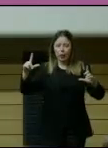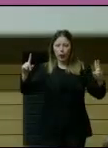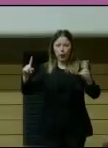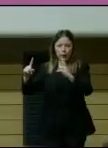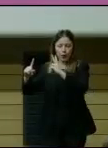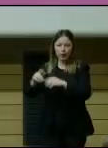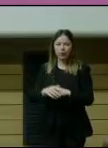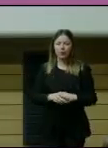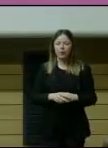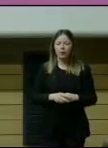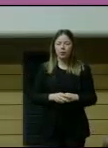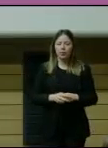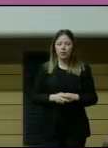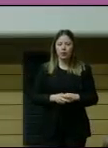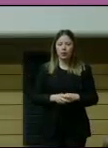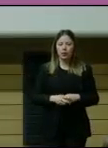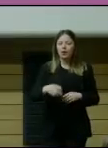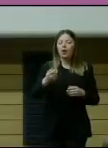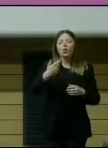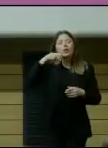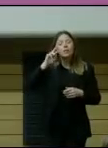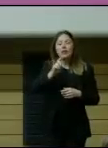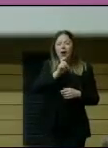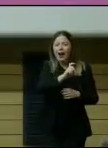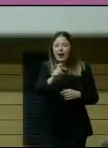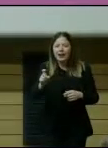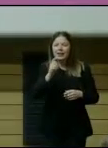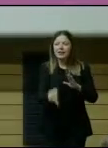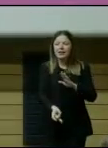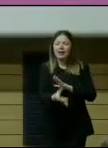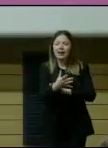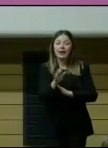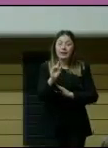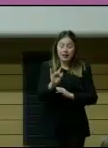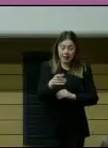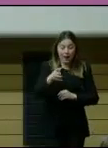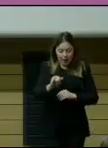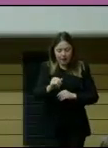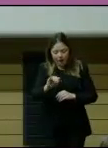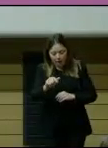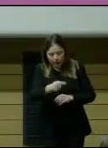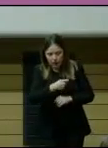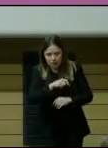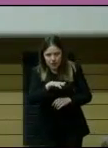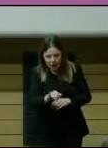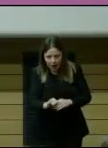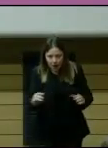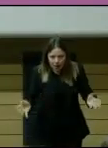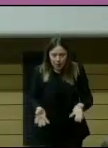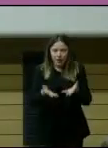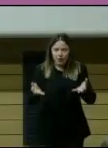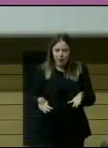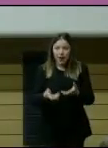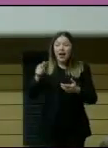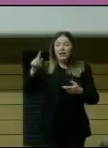España, la droga zombie. Un experto alerta que venga, sí, adulterado, llega el fentanilo, que sí, ya lo tenemos, venga más. Y esta